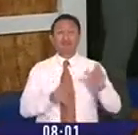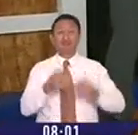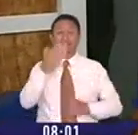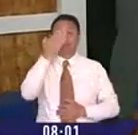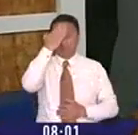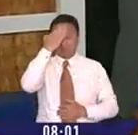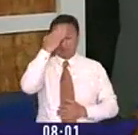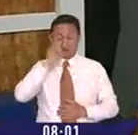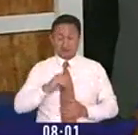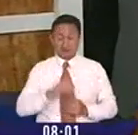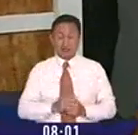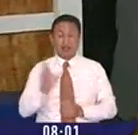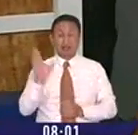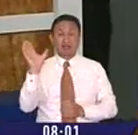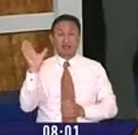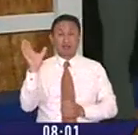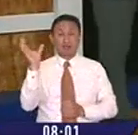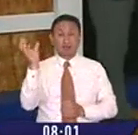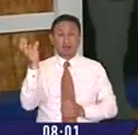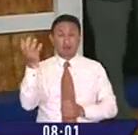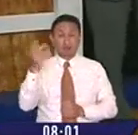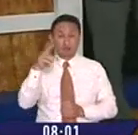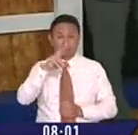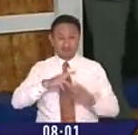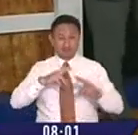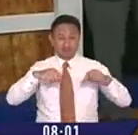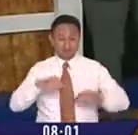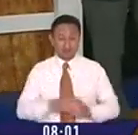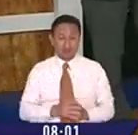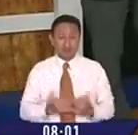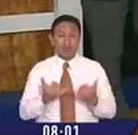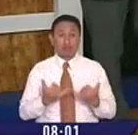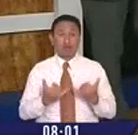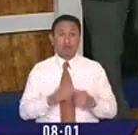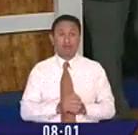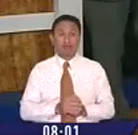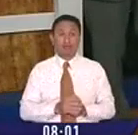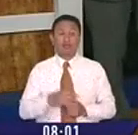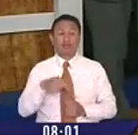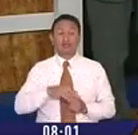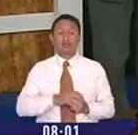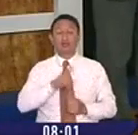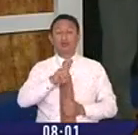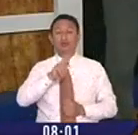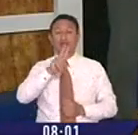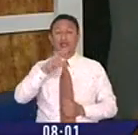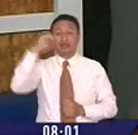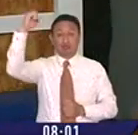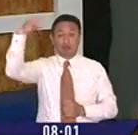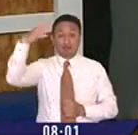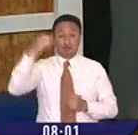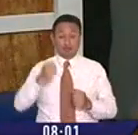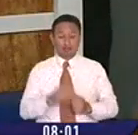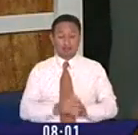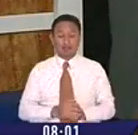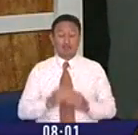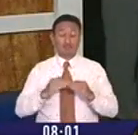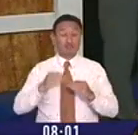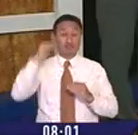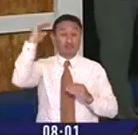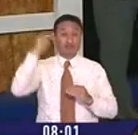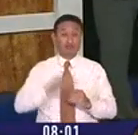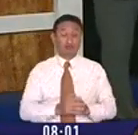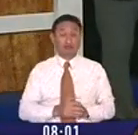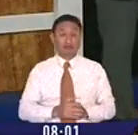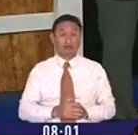la materia, los estudiosos, que hoy el índice UV, queridos amigos, va a estar sumamente alto, el más